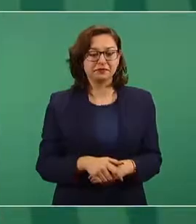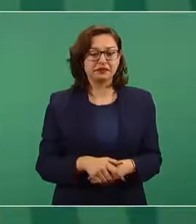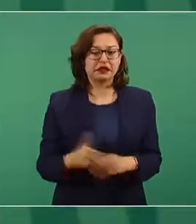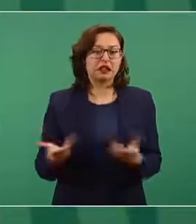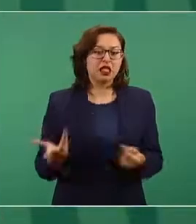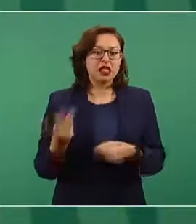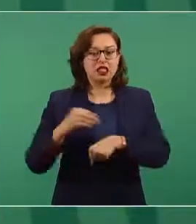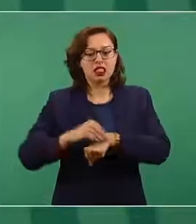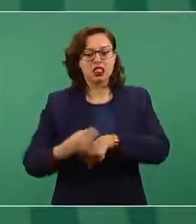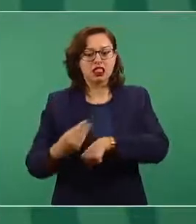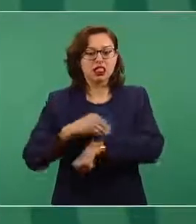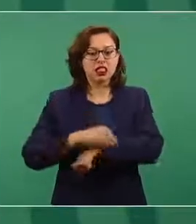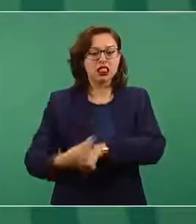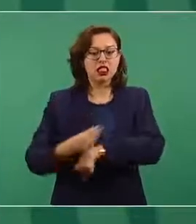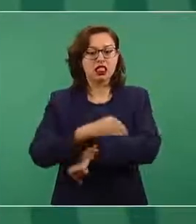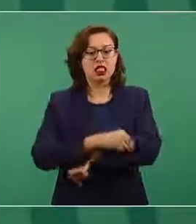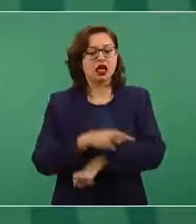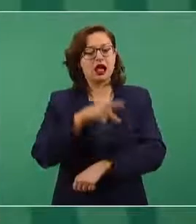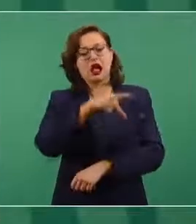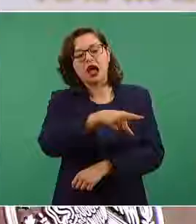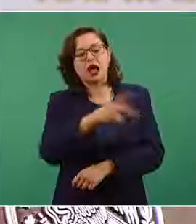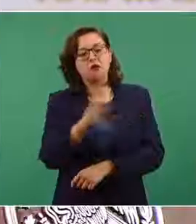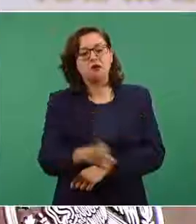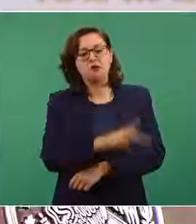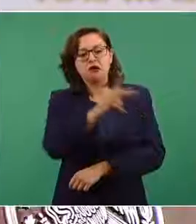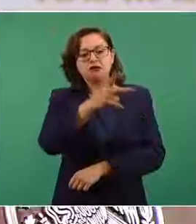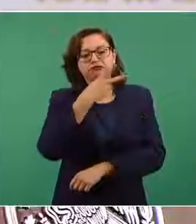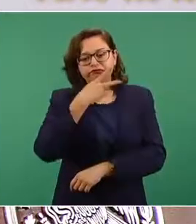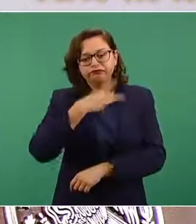excusa es de que son pueblos bárbaros